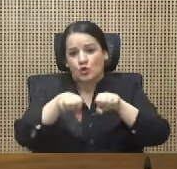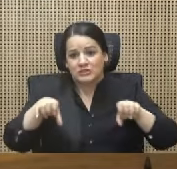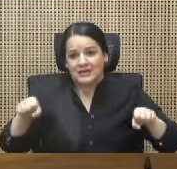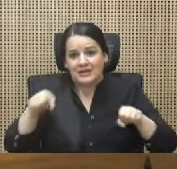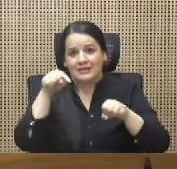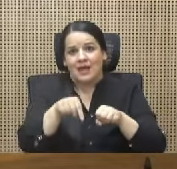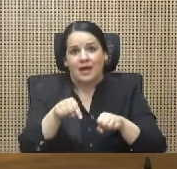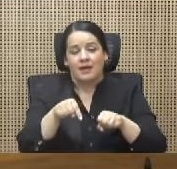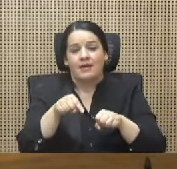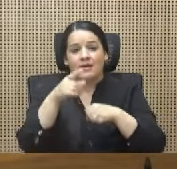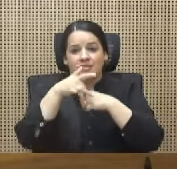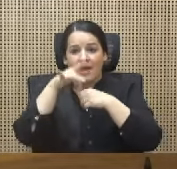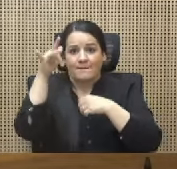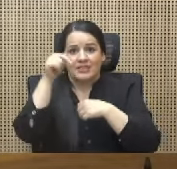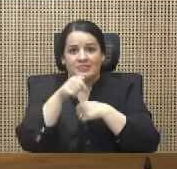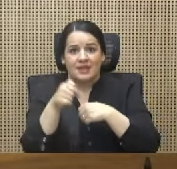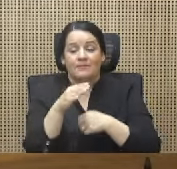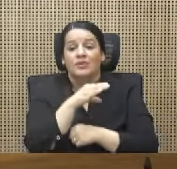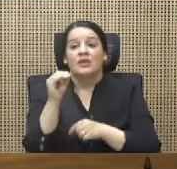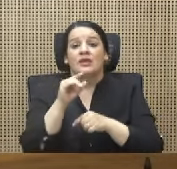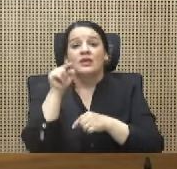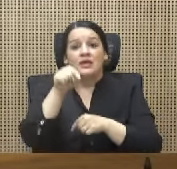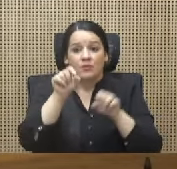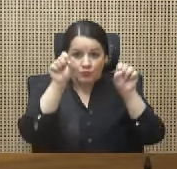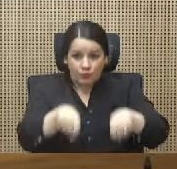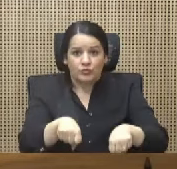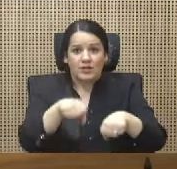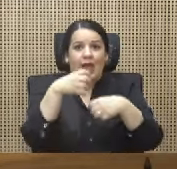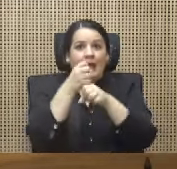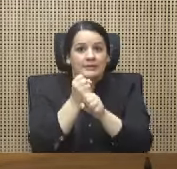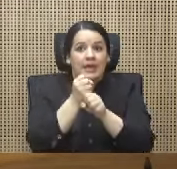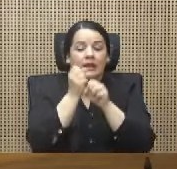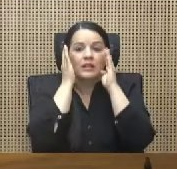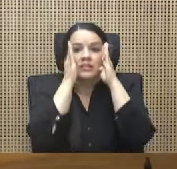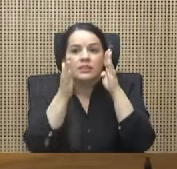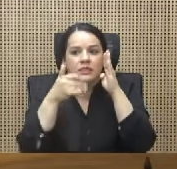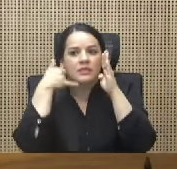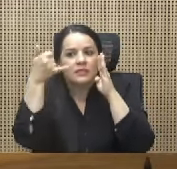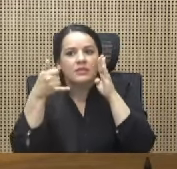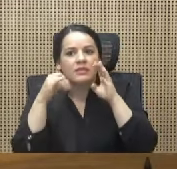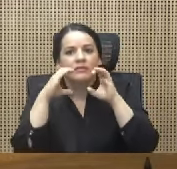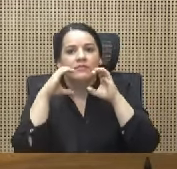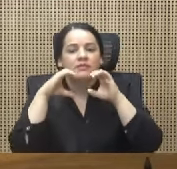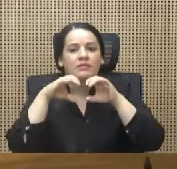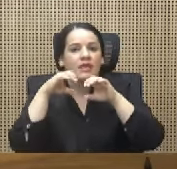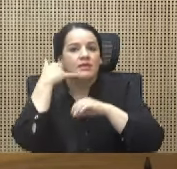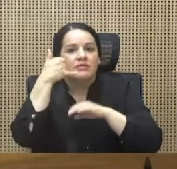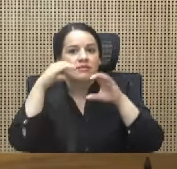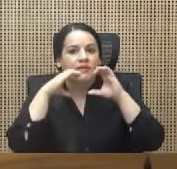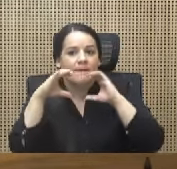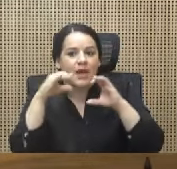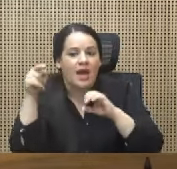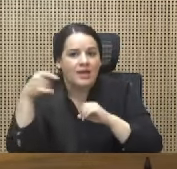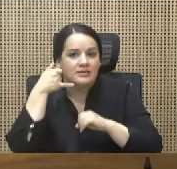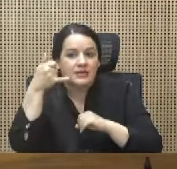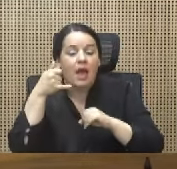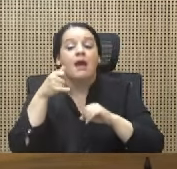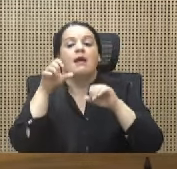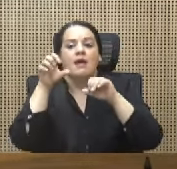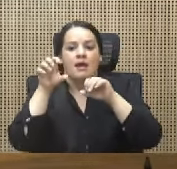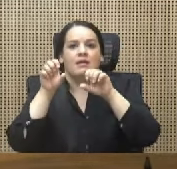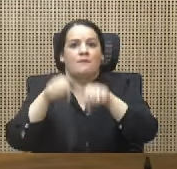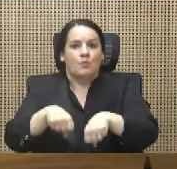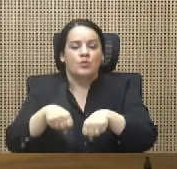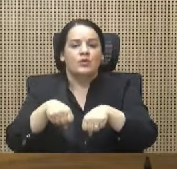de hecho, fue posible realizar ese tipo de intervención de llamadas que dieron cabida a una investigación